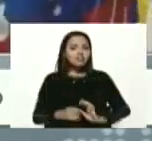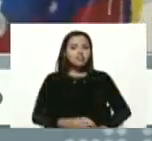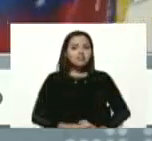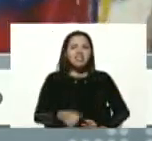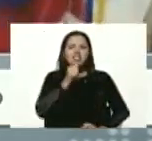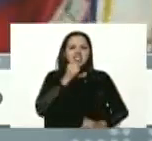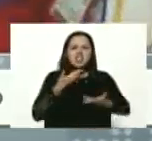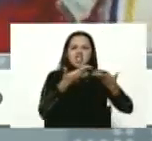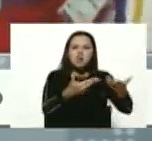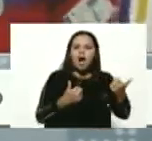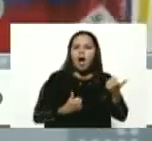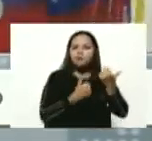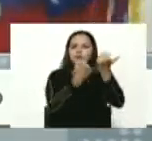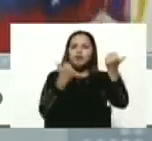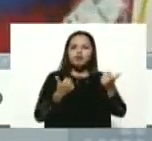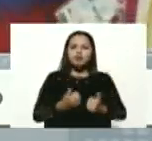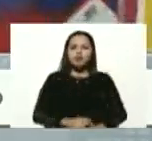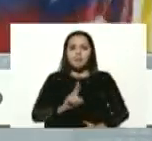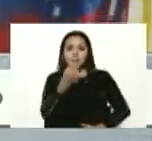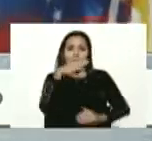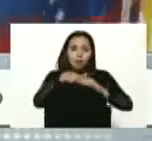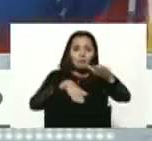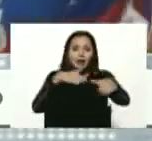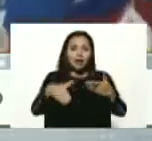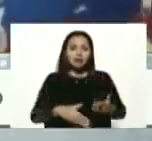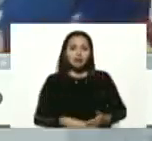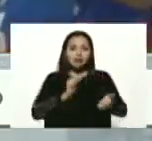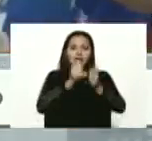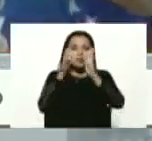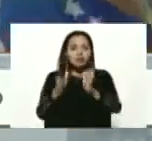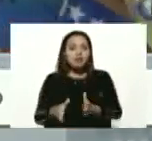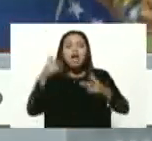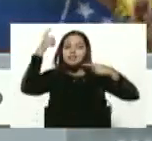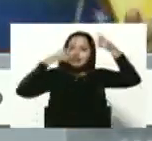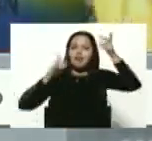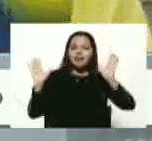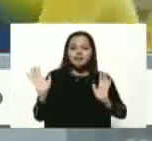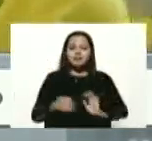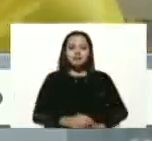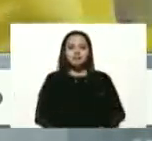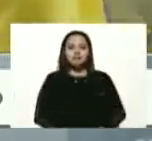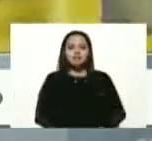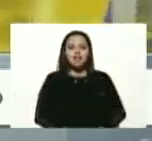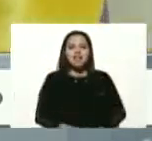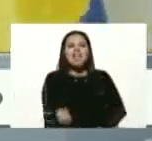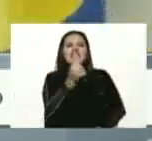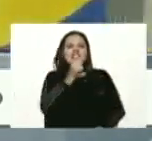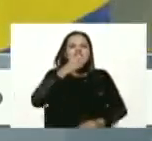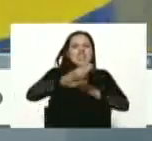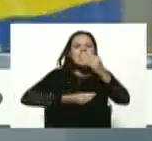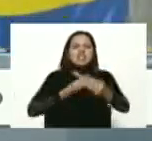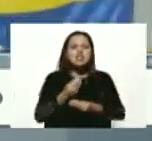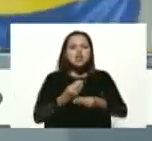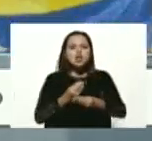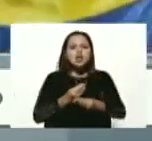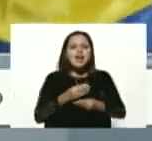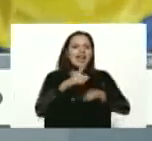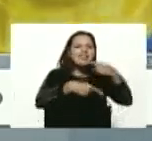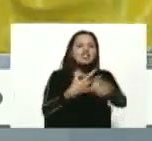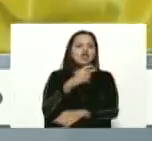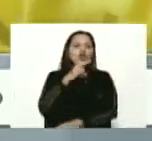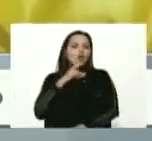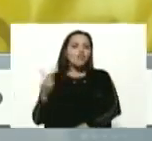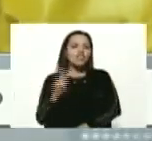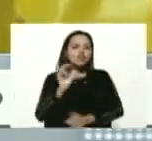¿Quién le dio todo el apoyo para que diera sus primeros pasos como atleta? Hugo Chávez. ¿Quién creó la generación de oro en